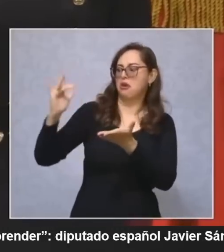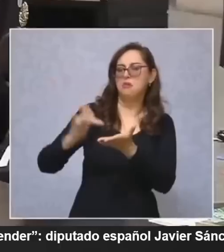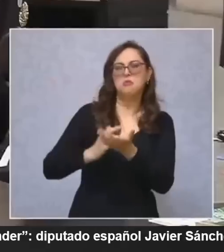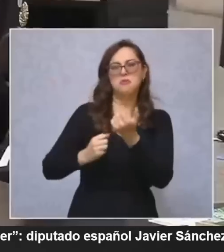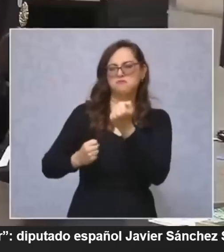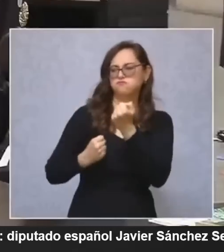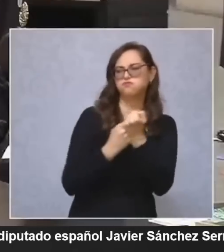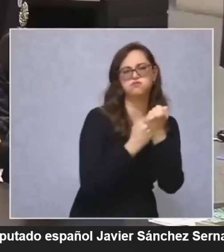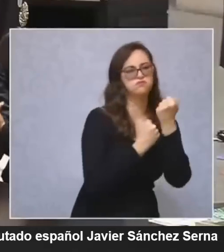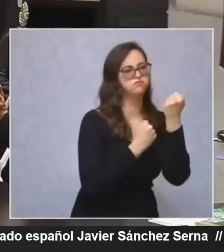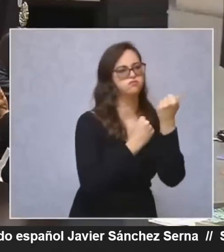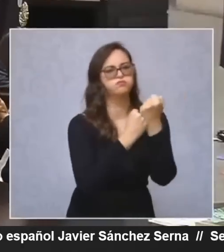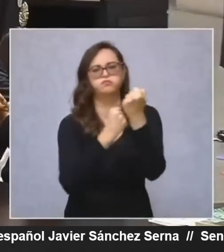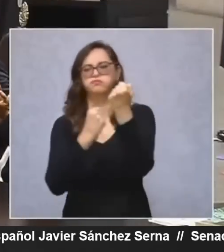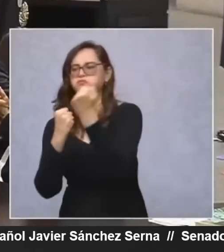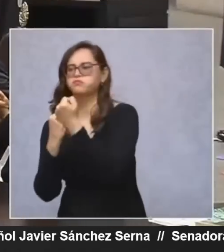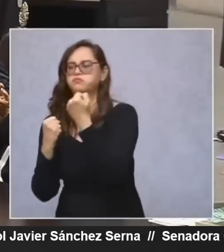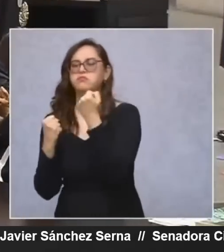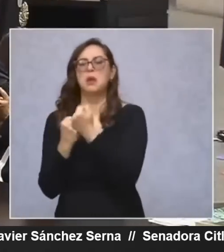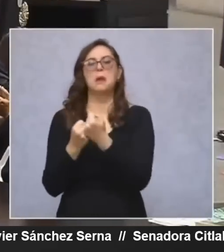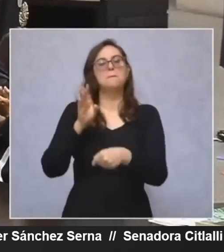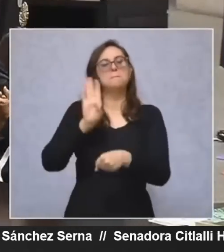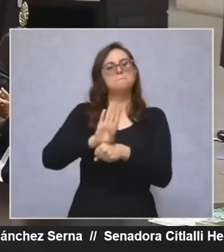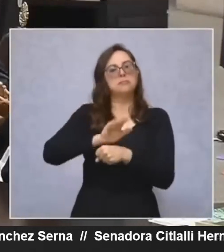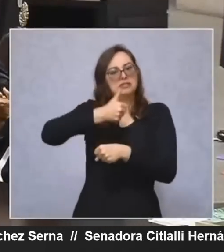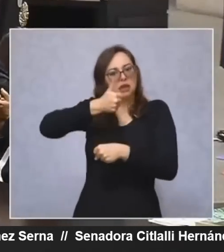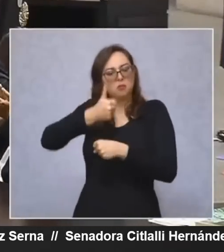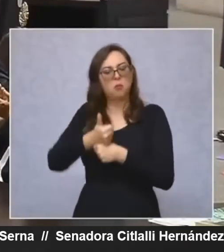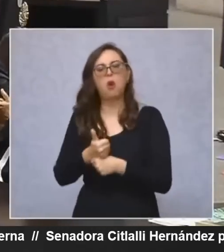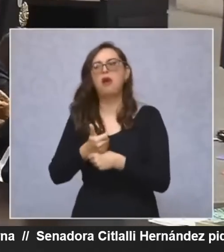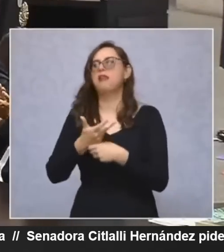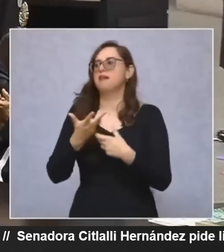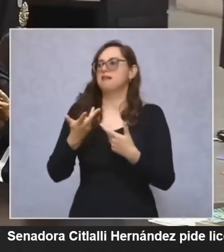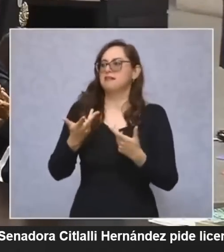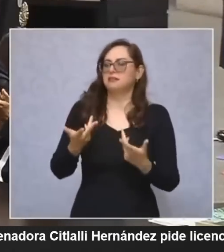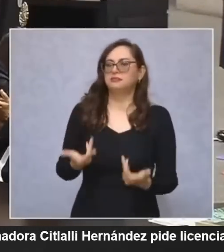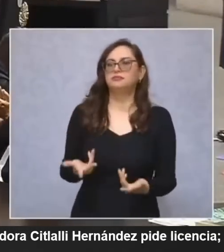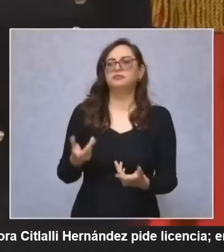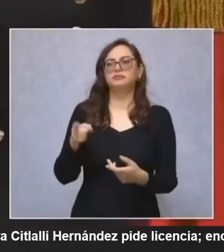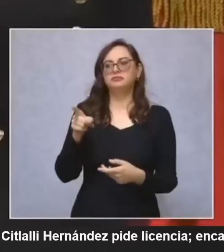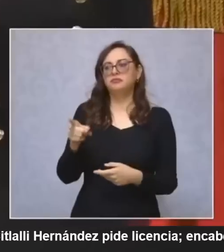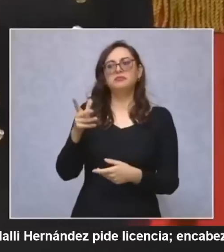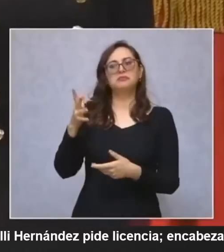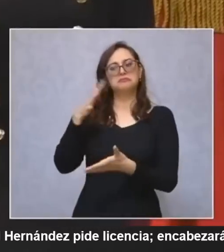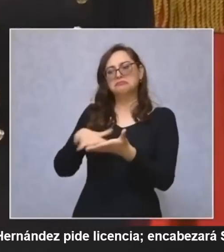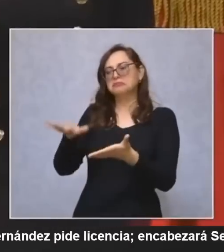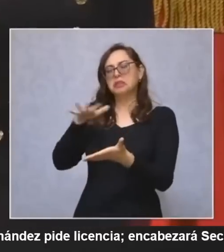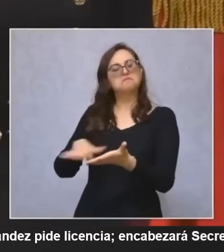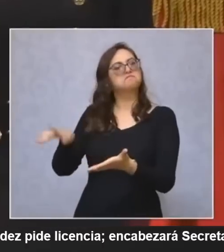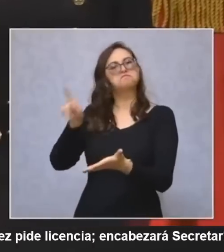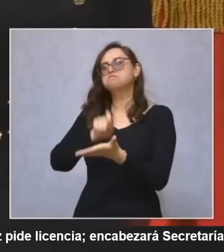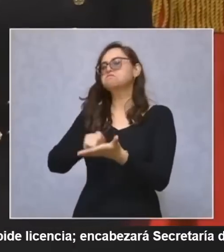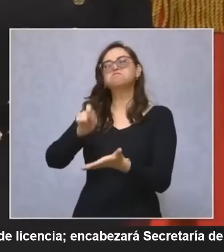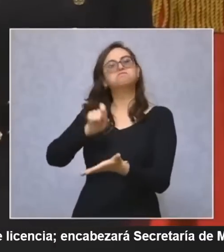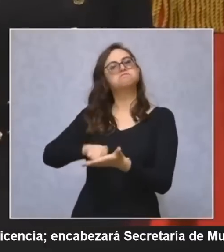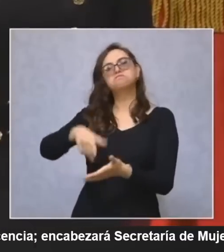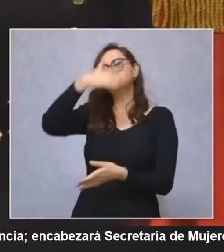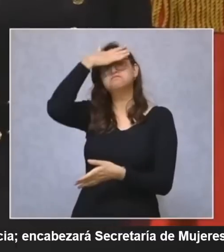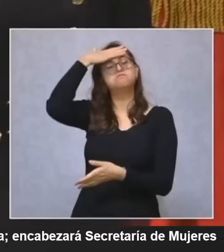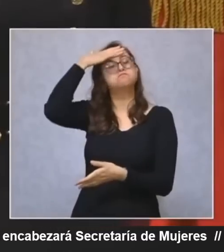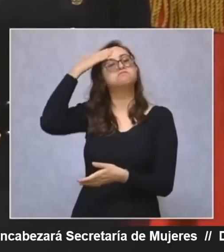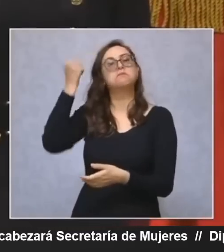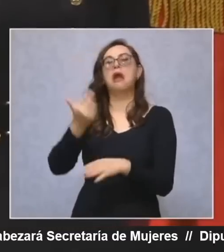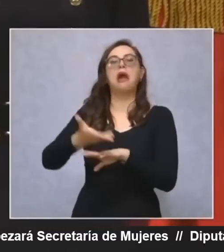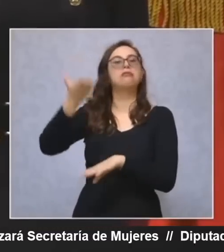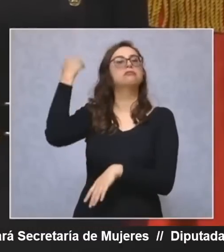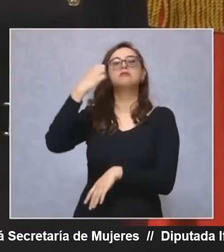demás. A las bisabuelas que no aprendieron a leer y escribir porque la